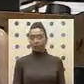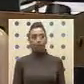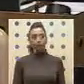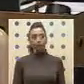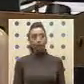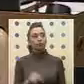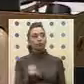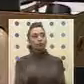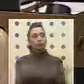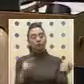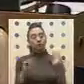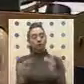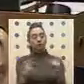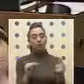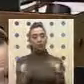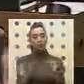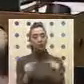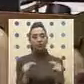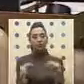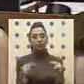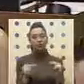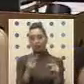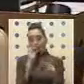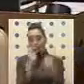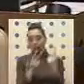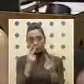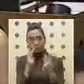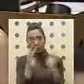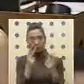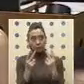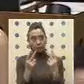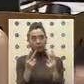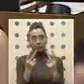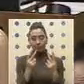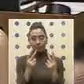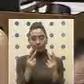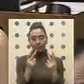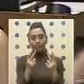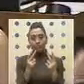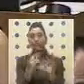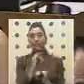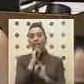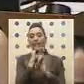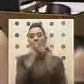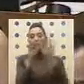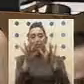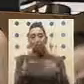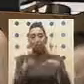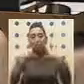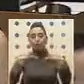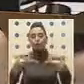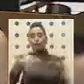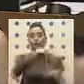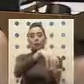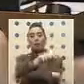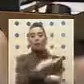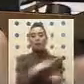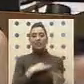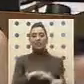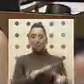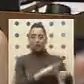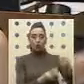abierta al debate y bueno sería conocer, señor presidente, a posteriori, informes del Ministerio de Hacienda que nos